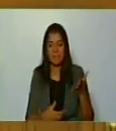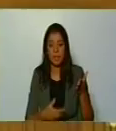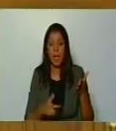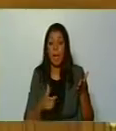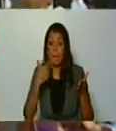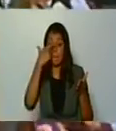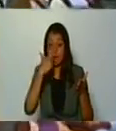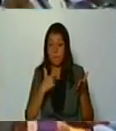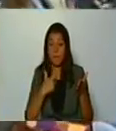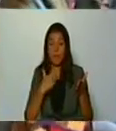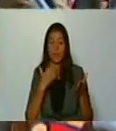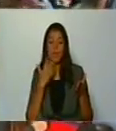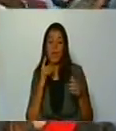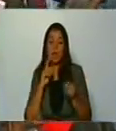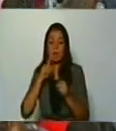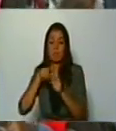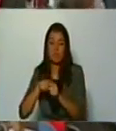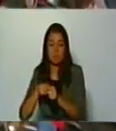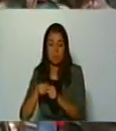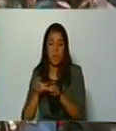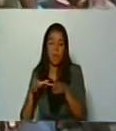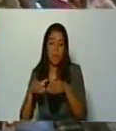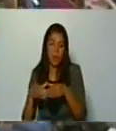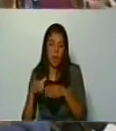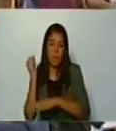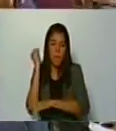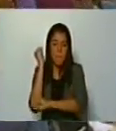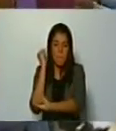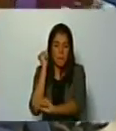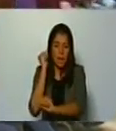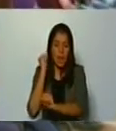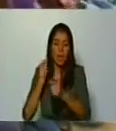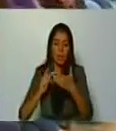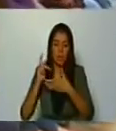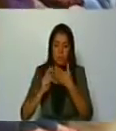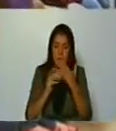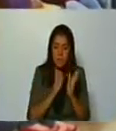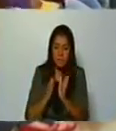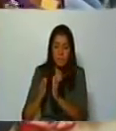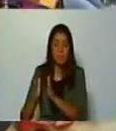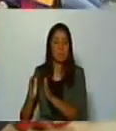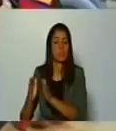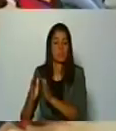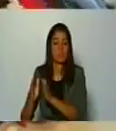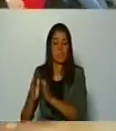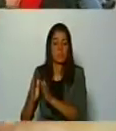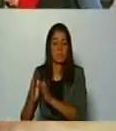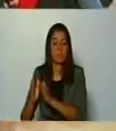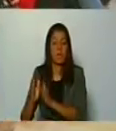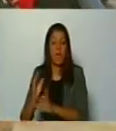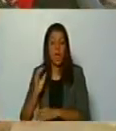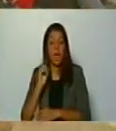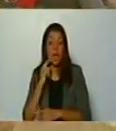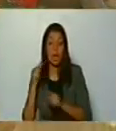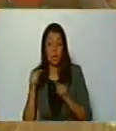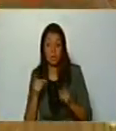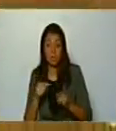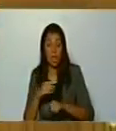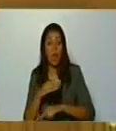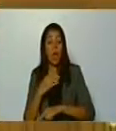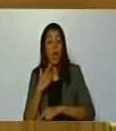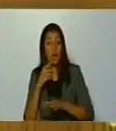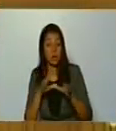forme parte de un grupo de delincuencia organizada, y todo lo que se hizo fue eso, ¿verdad? Esos grupos de choque no